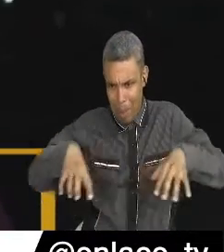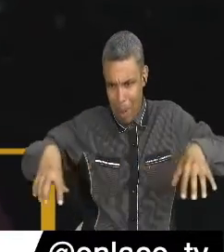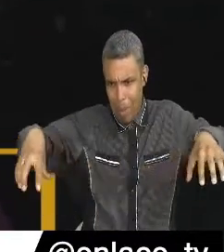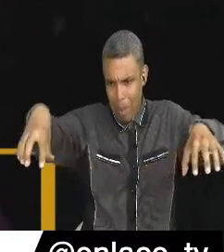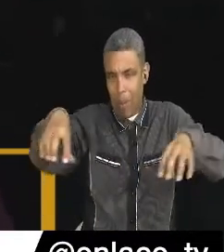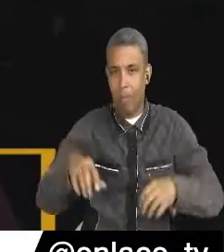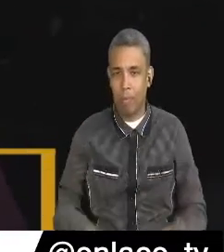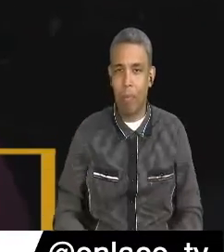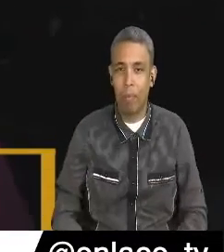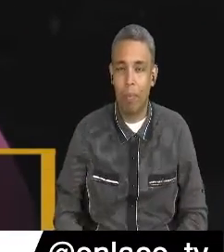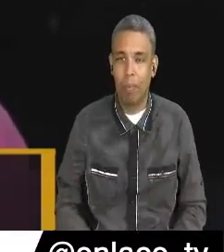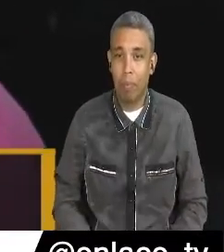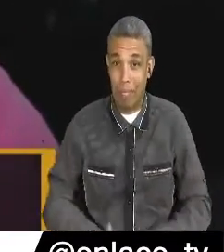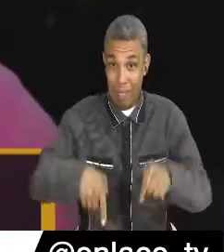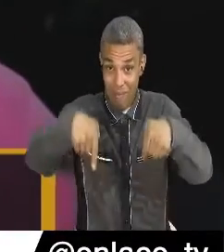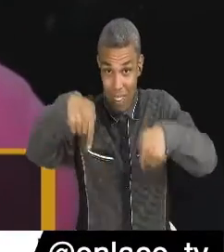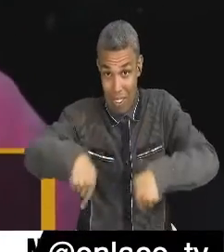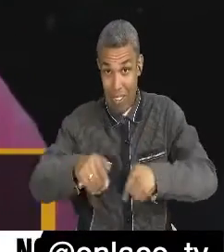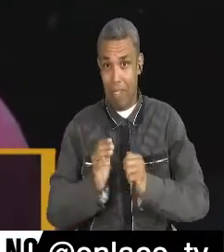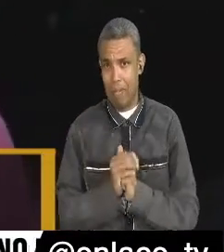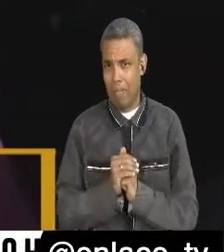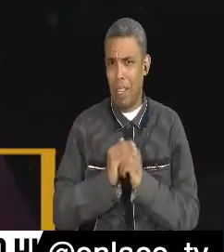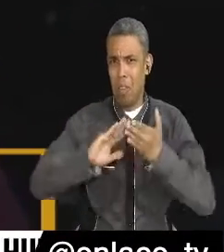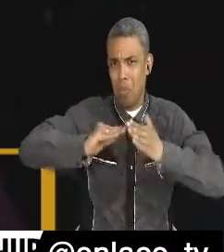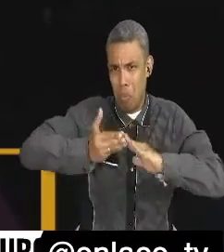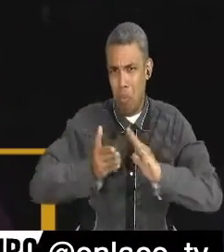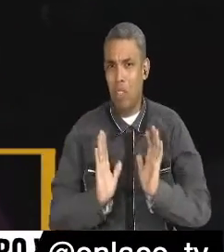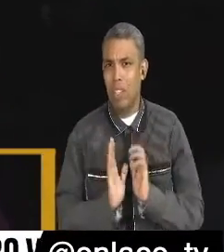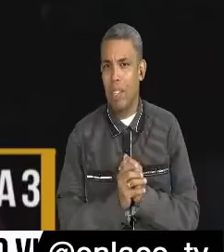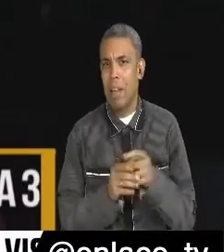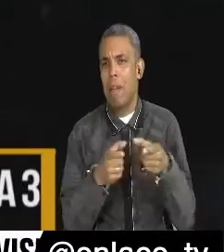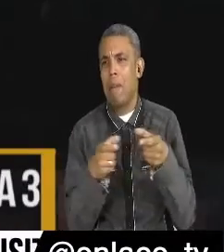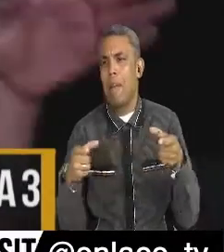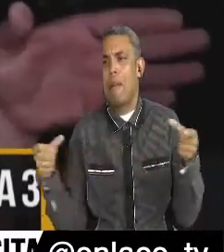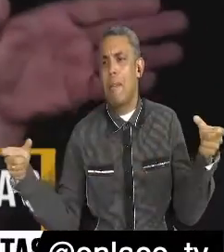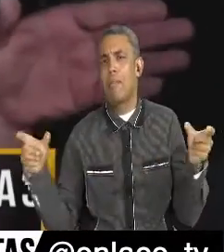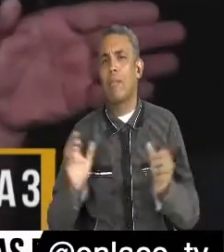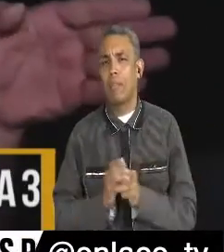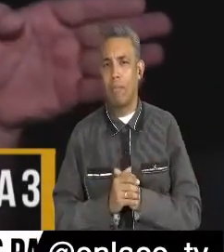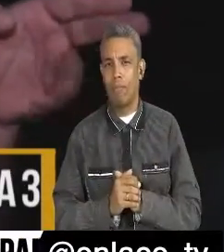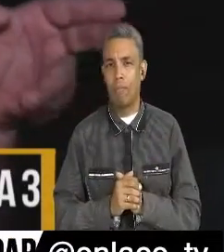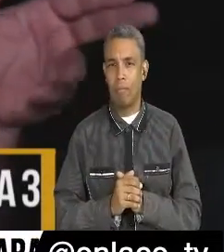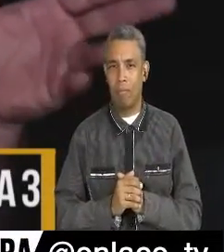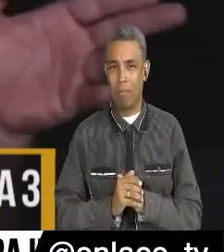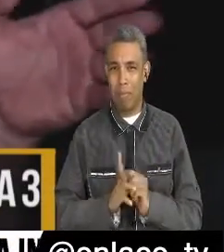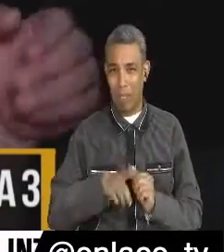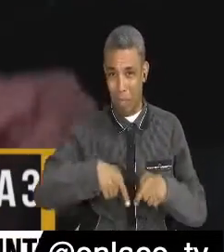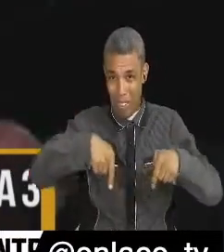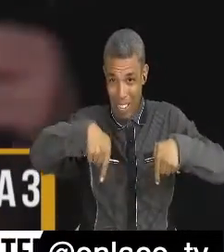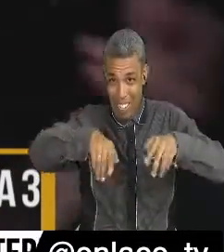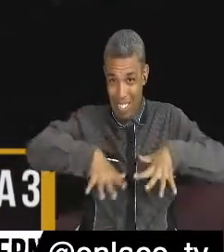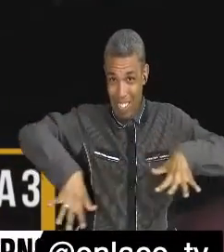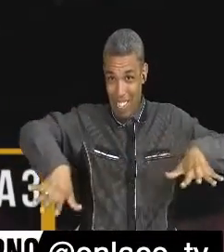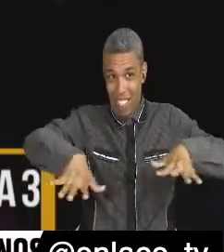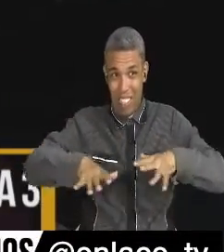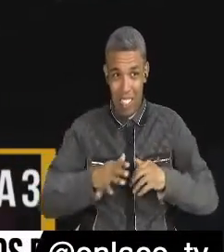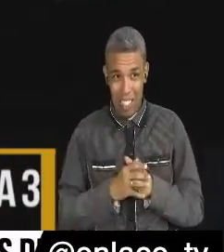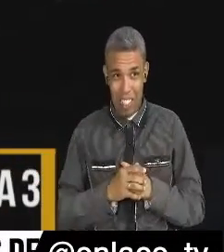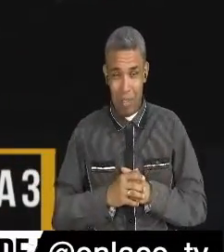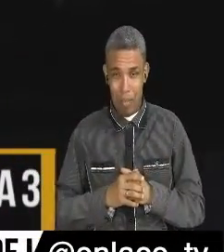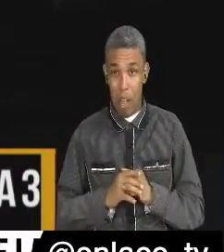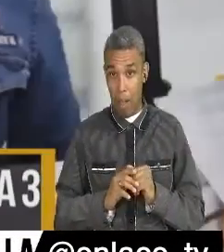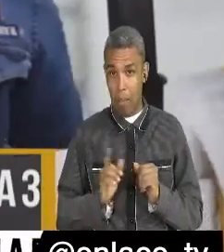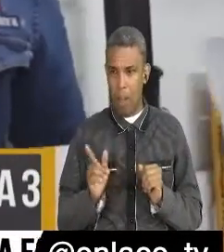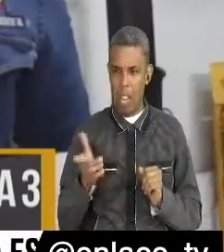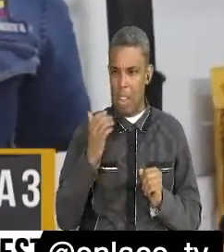residencial, ¿sí? Esta calle que vemos al frente ya es una zona de actividad múltiple, pero este local está dentro de la parte